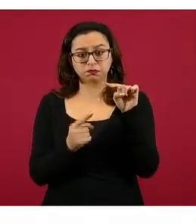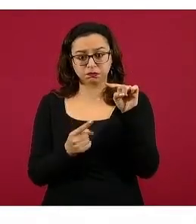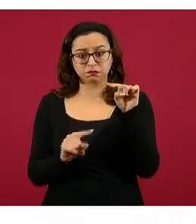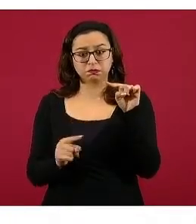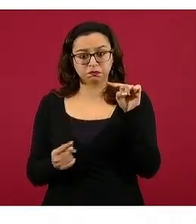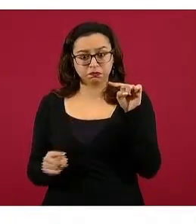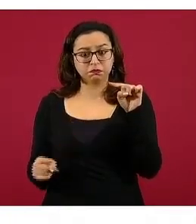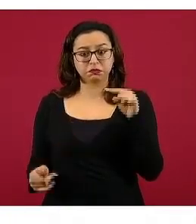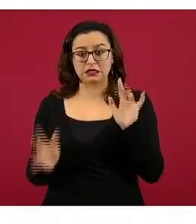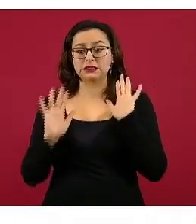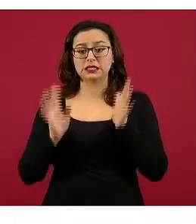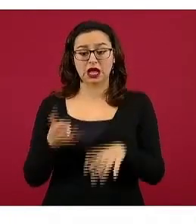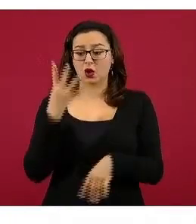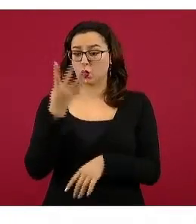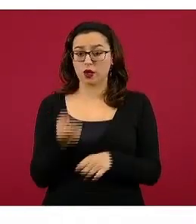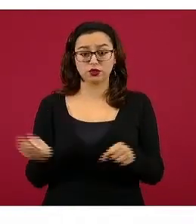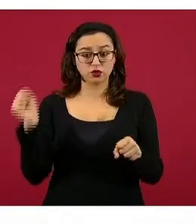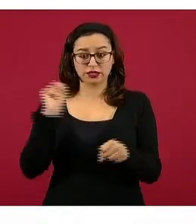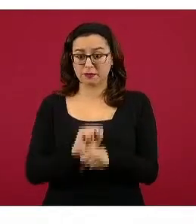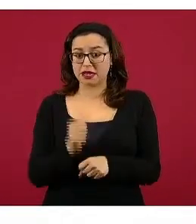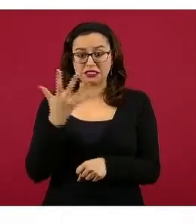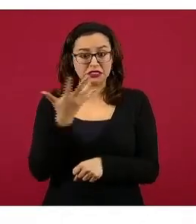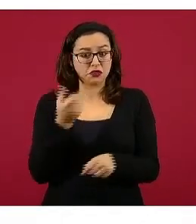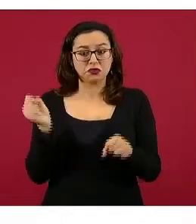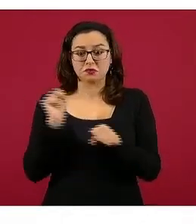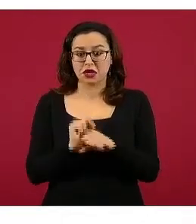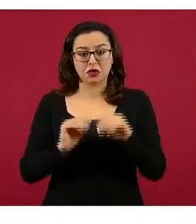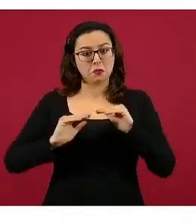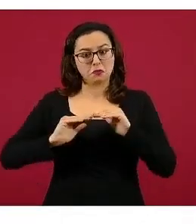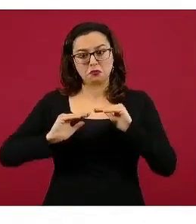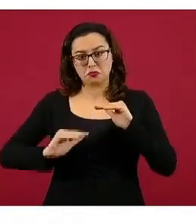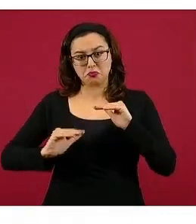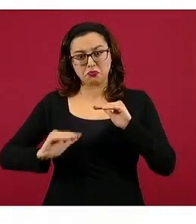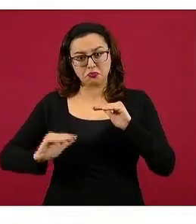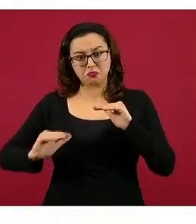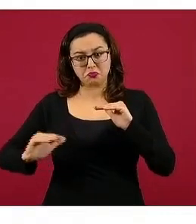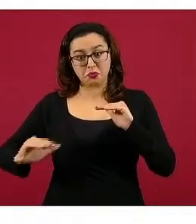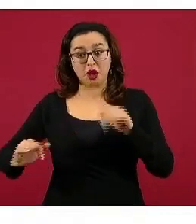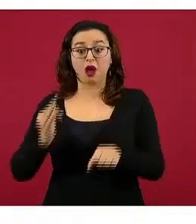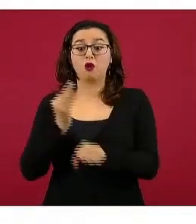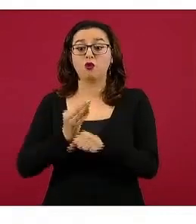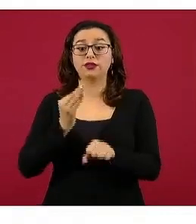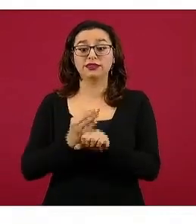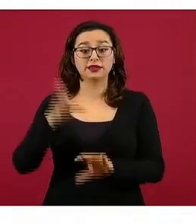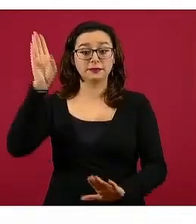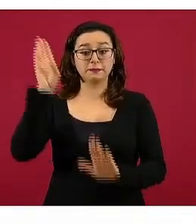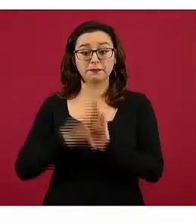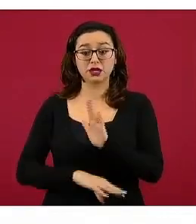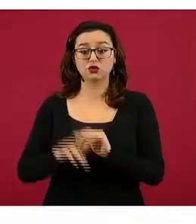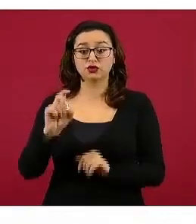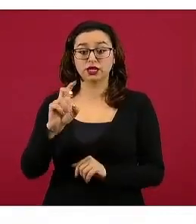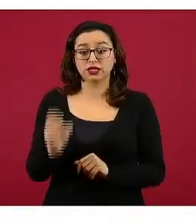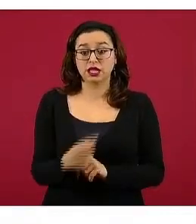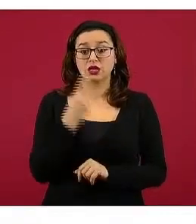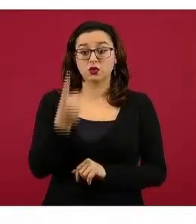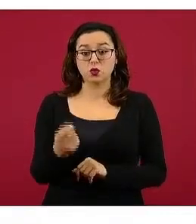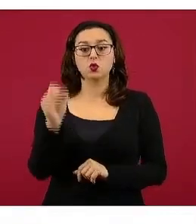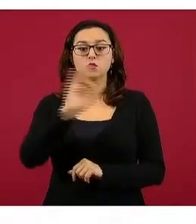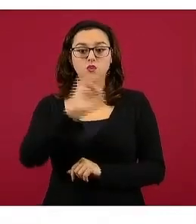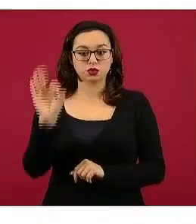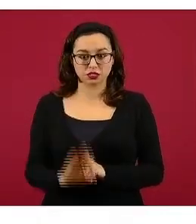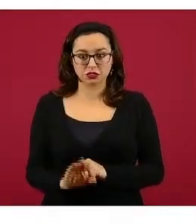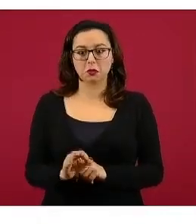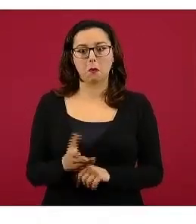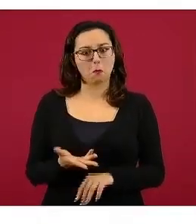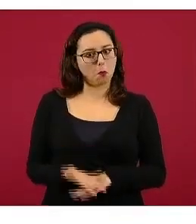lleva ya 4 semanas, 5 semanas en esta meseta, está abriendo con una disminución del 31%, que es una disminución